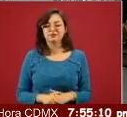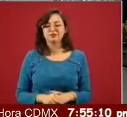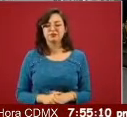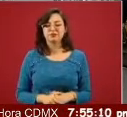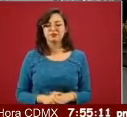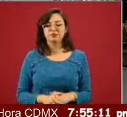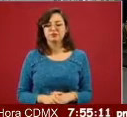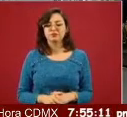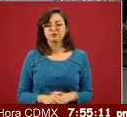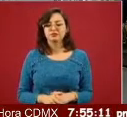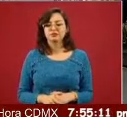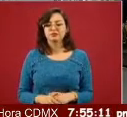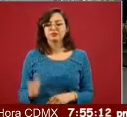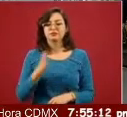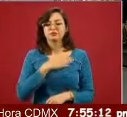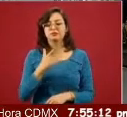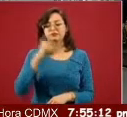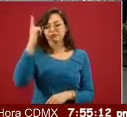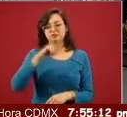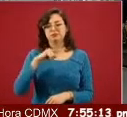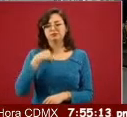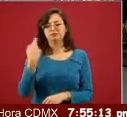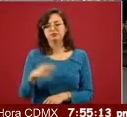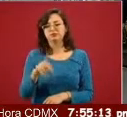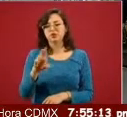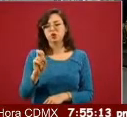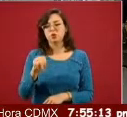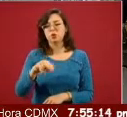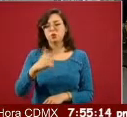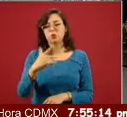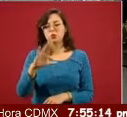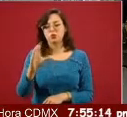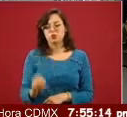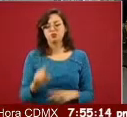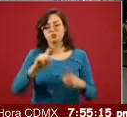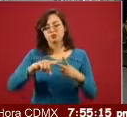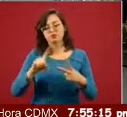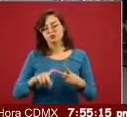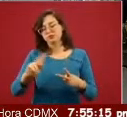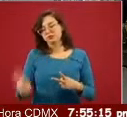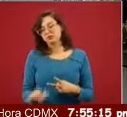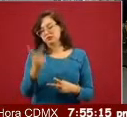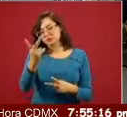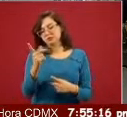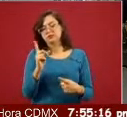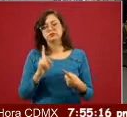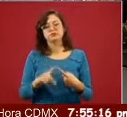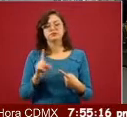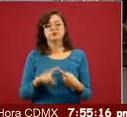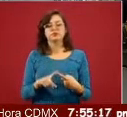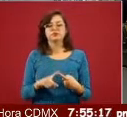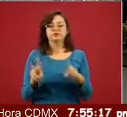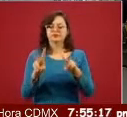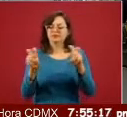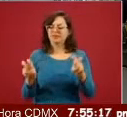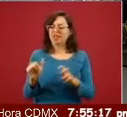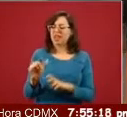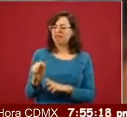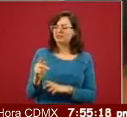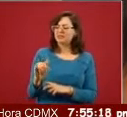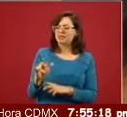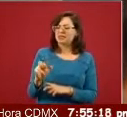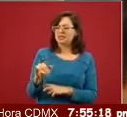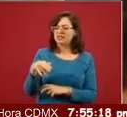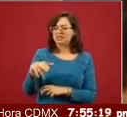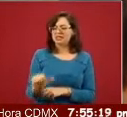prometido. Exacto. Buenas noches, Poncho Gutiérrez. 2 preguntas, a ver si alcanzamos. La primera, que me hace pensar justamente lo de la aspirina. Por eso es que no se